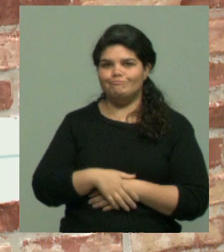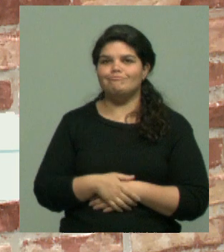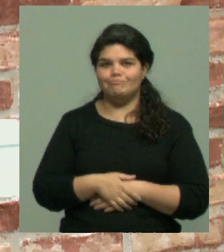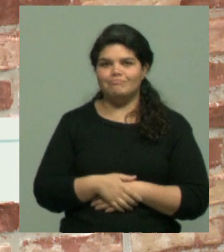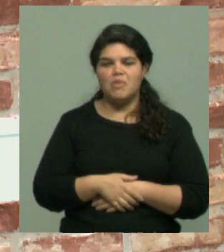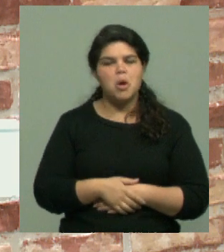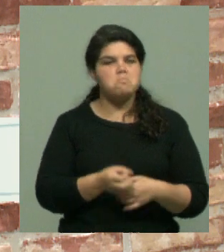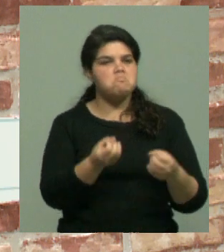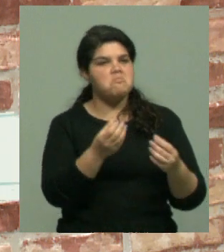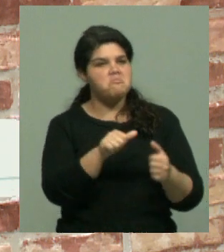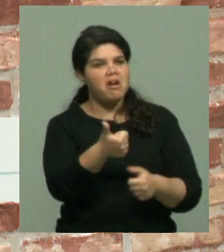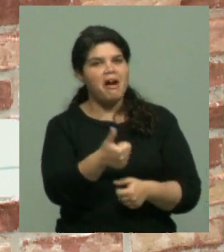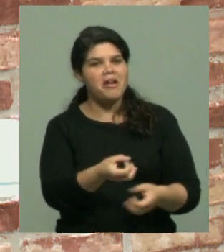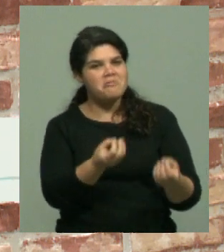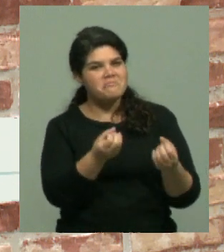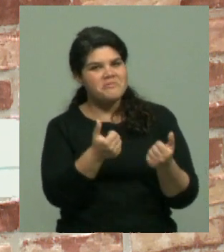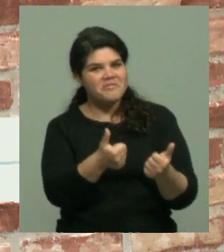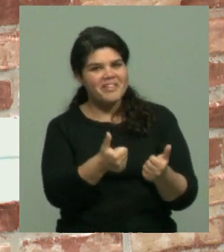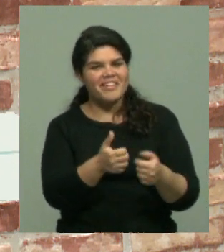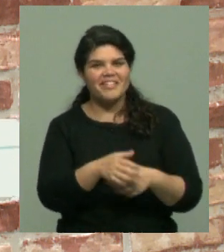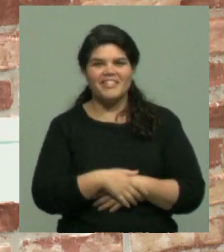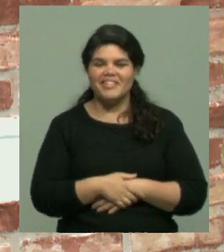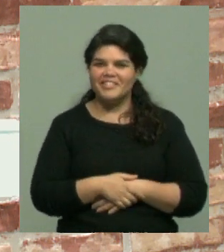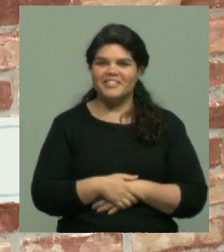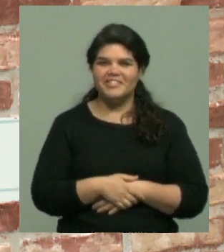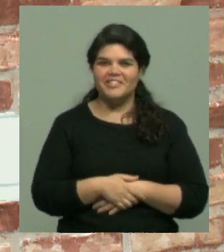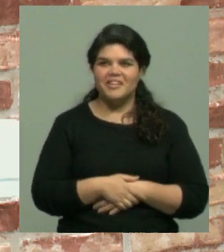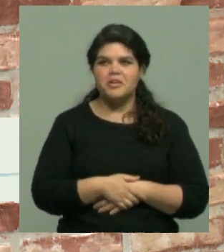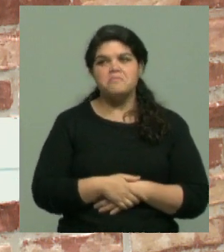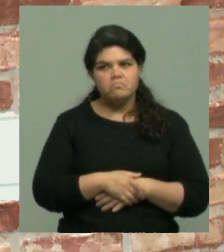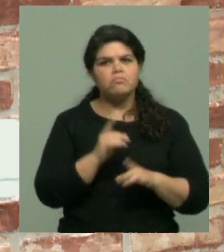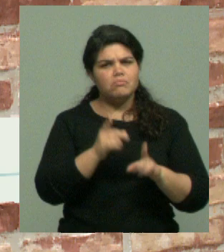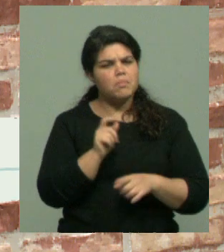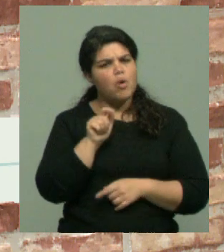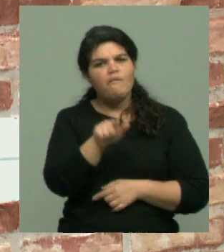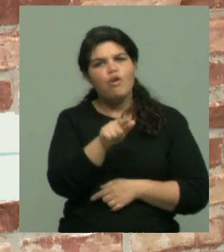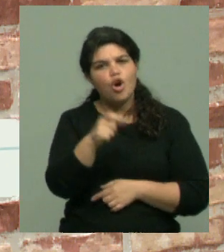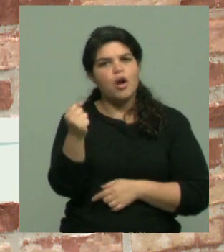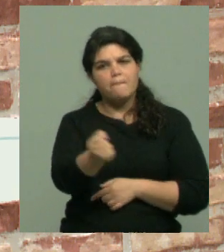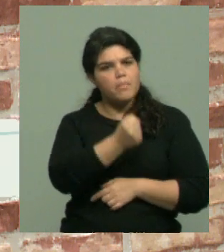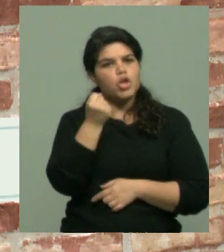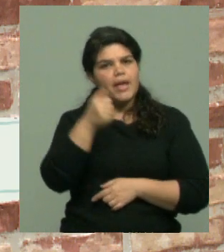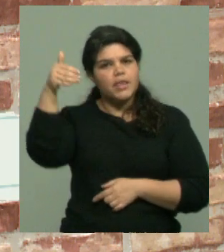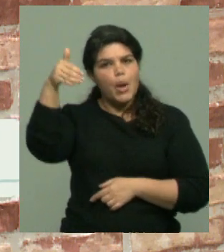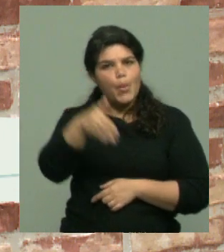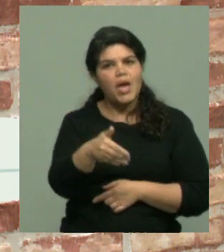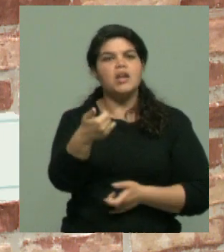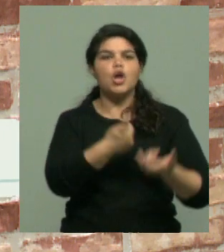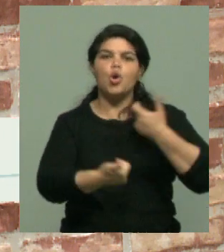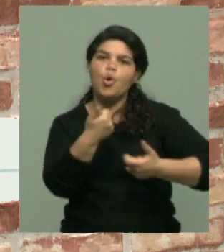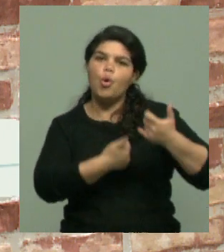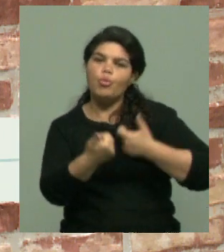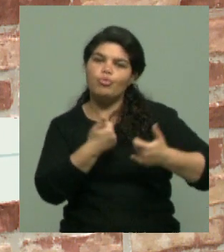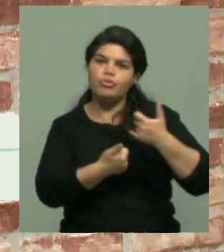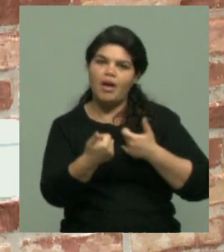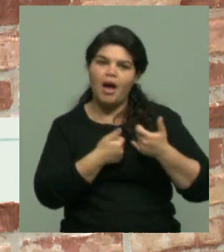Ha ganado en la competencia. Bien. Qué bien. Bueno, me parece que es importante, Fernando, que vos de alguna manera estés acá para contar y transmitir eso,